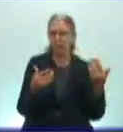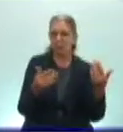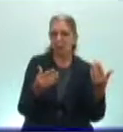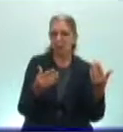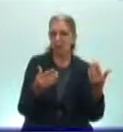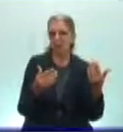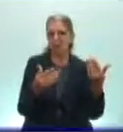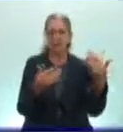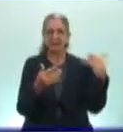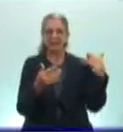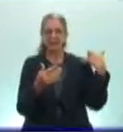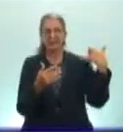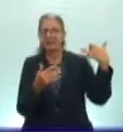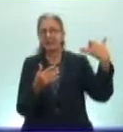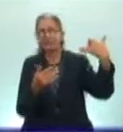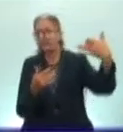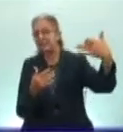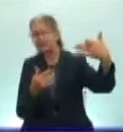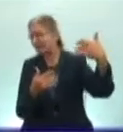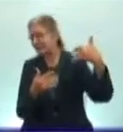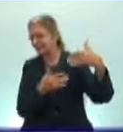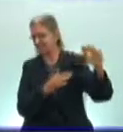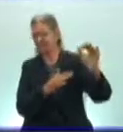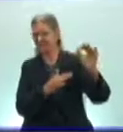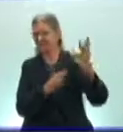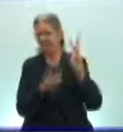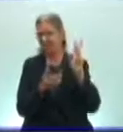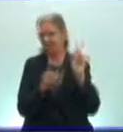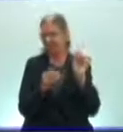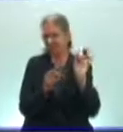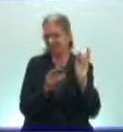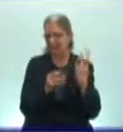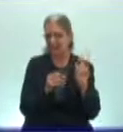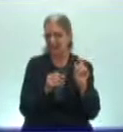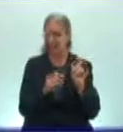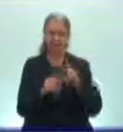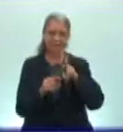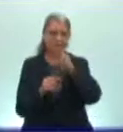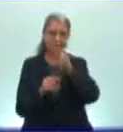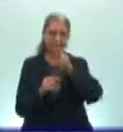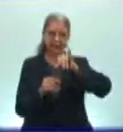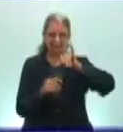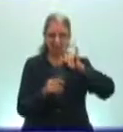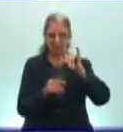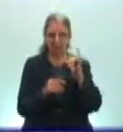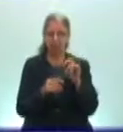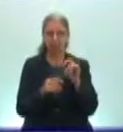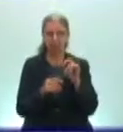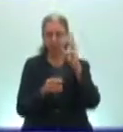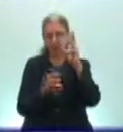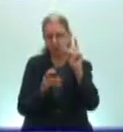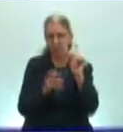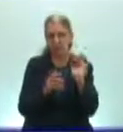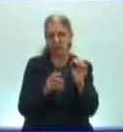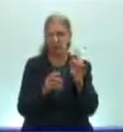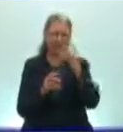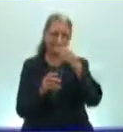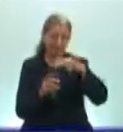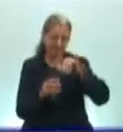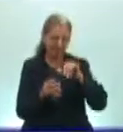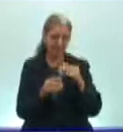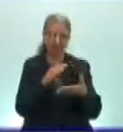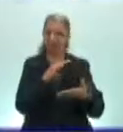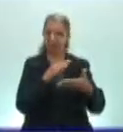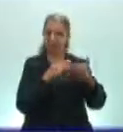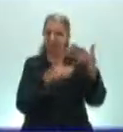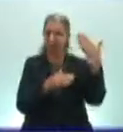series infinitas, con el que Abraham Sharp calculó 71 dígitos de pi. Antes del uso de las calculadoras, el